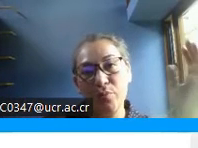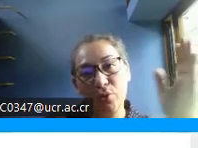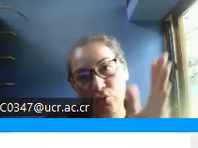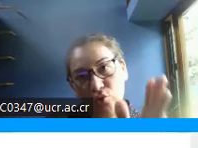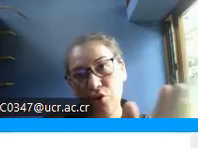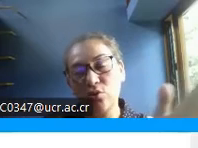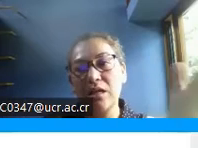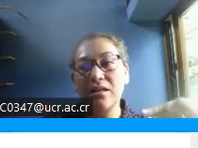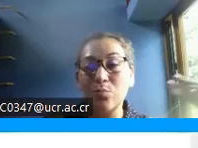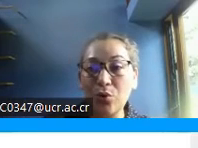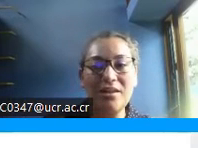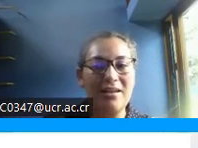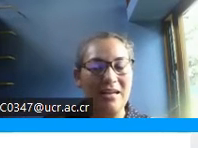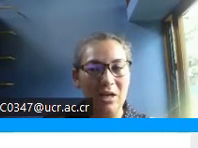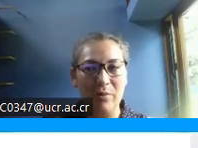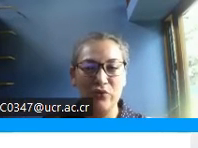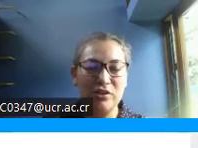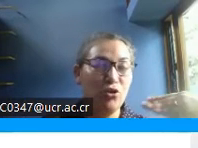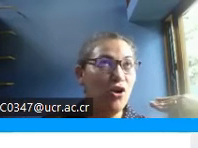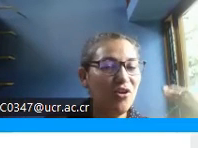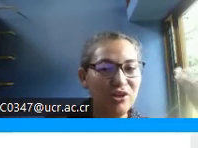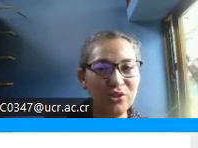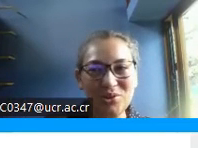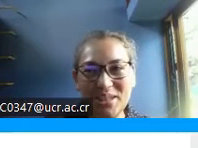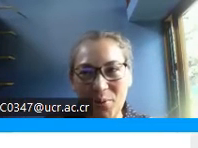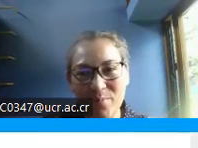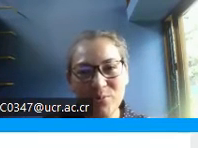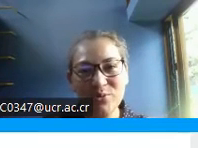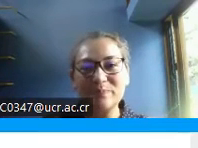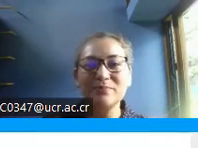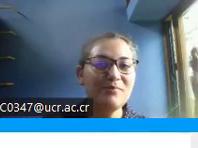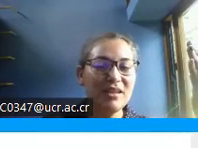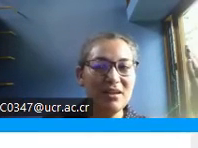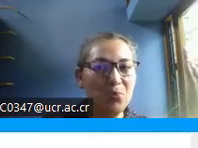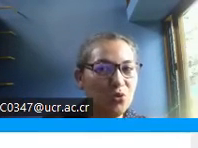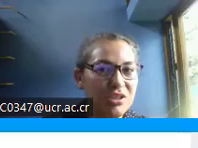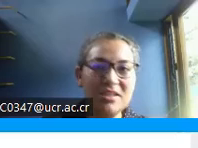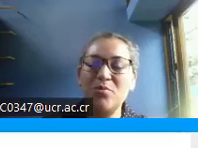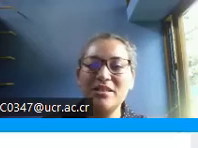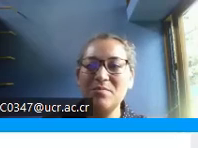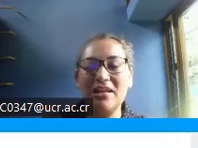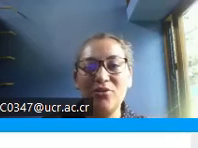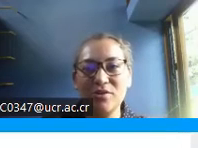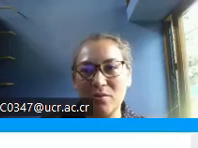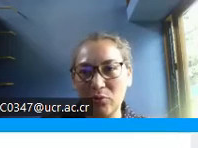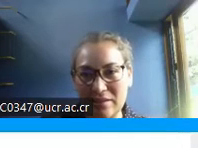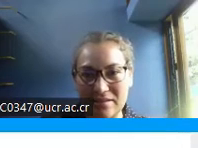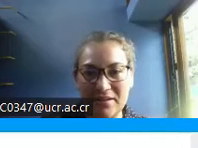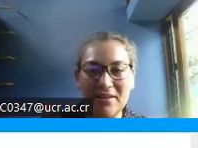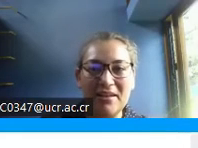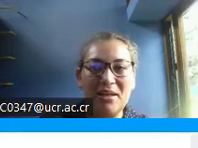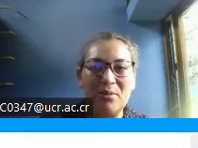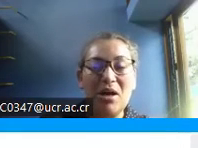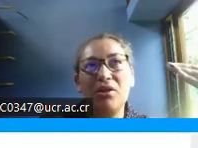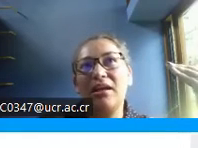la postproducción, esto viene después de que grabamos. De todo lo que nosotros grabamos, muchísimo de ese material no se va a